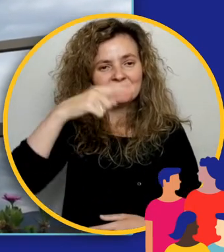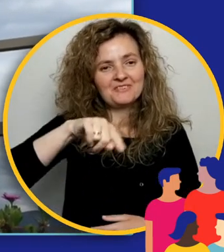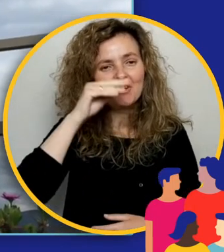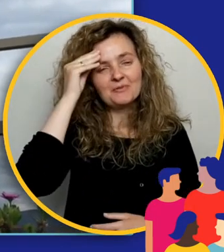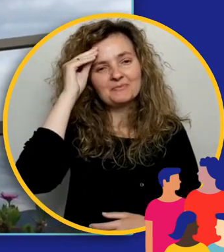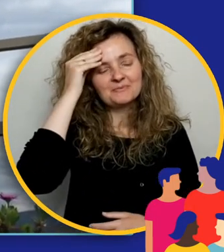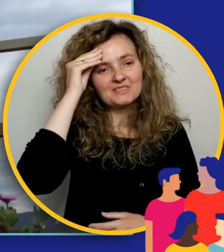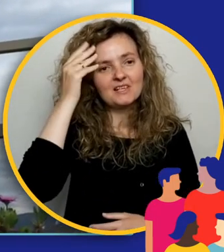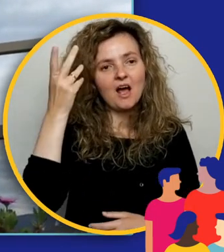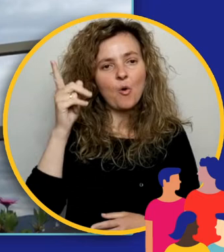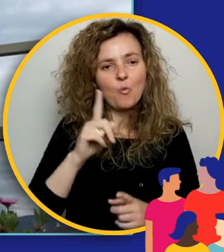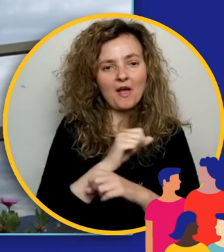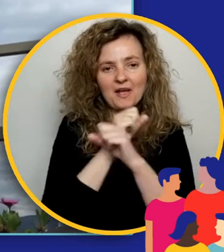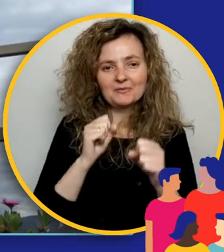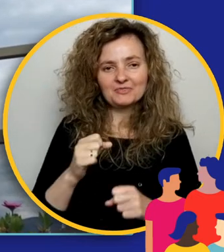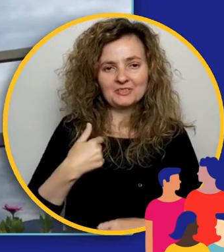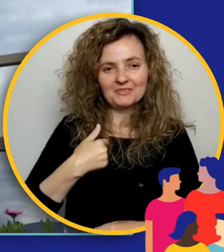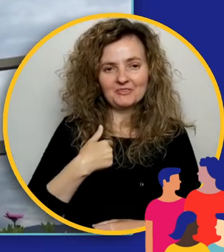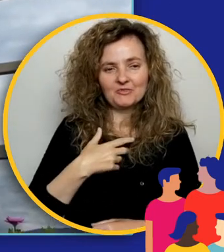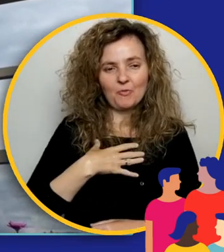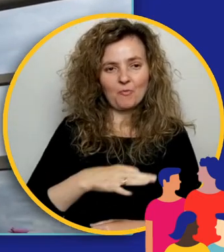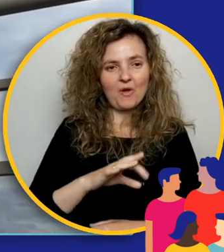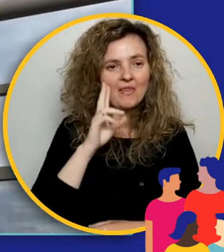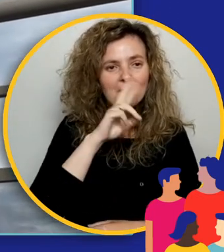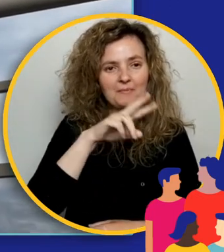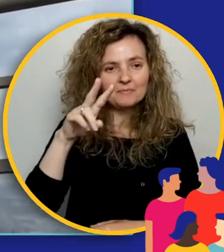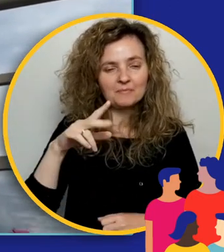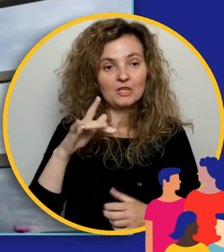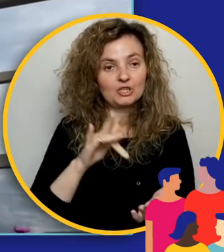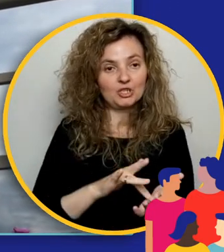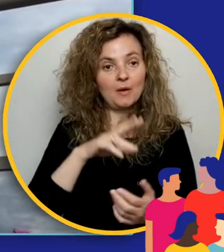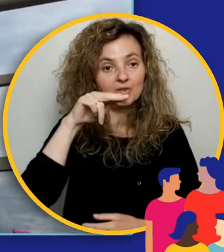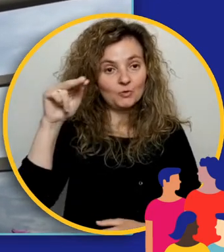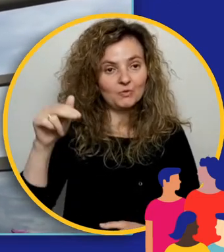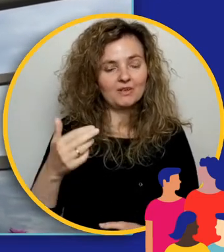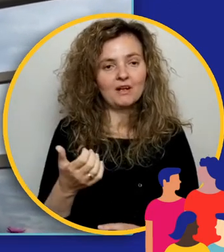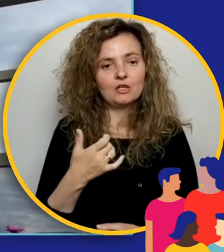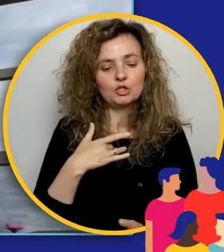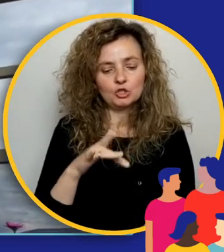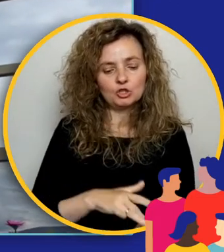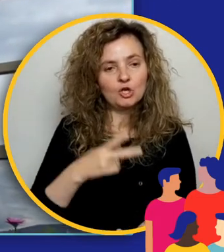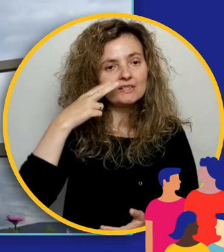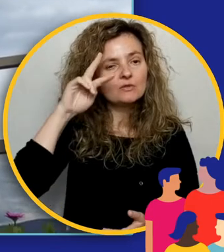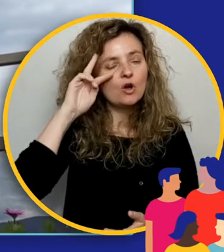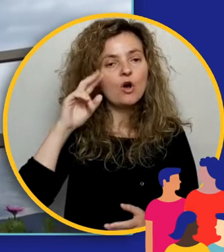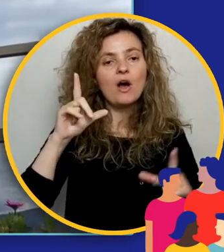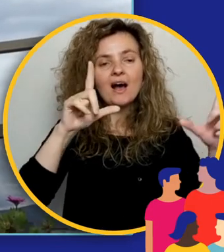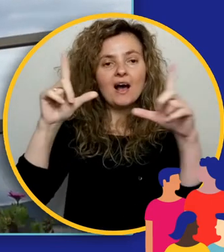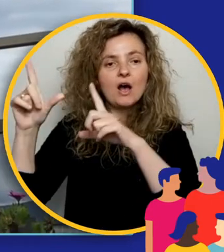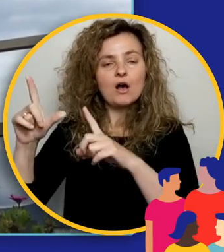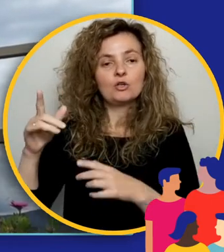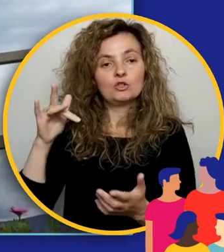incluso podrías de pensar que para no son imposibles de contemplar como la pintura viven una experiencia con